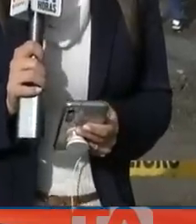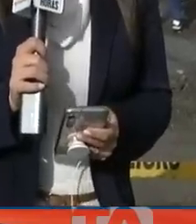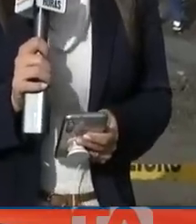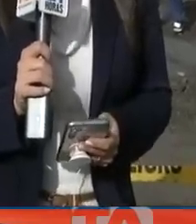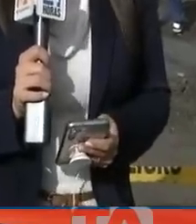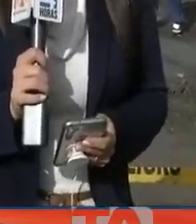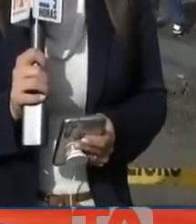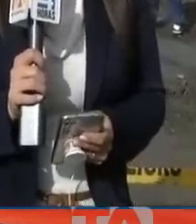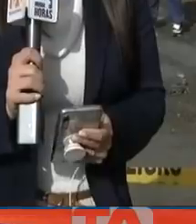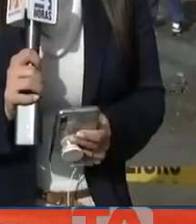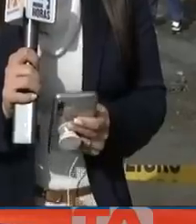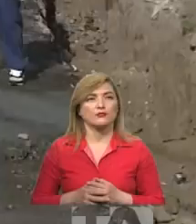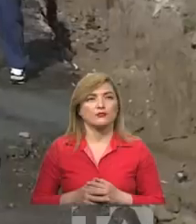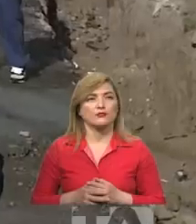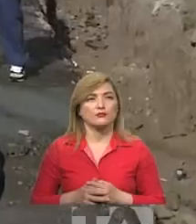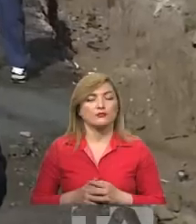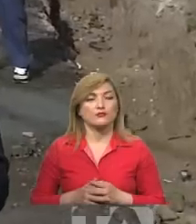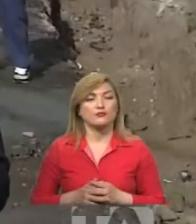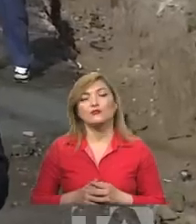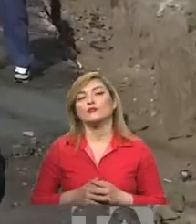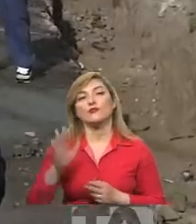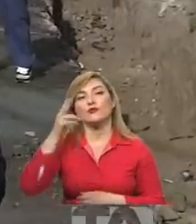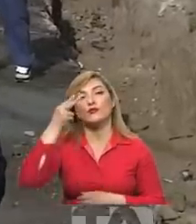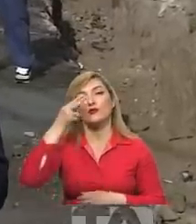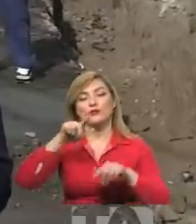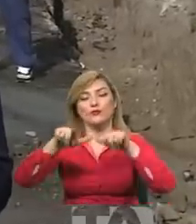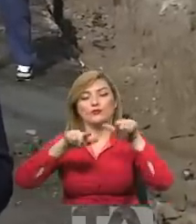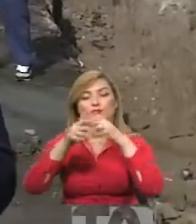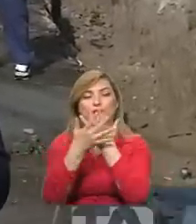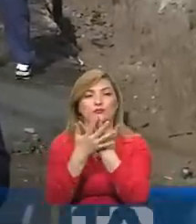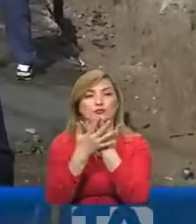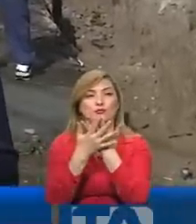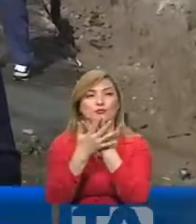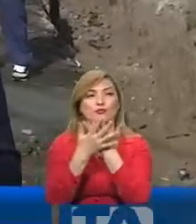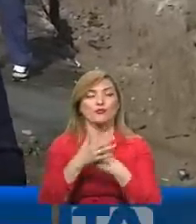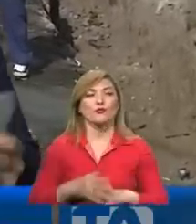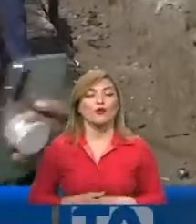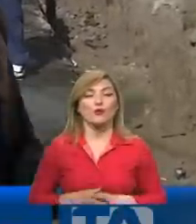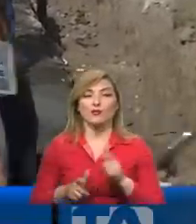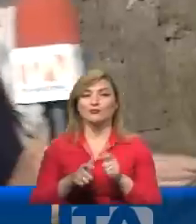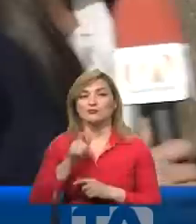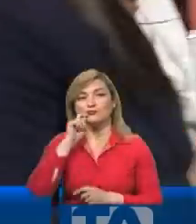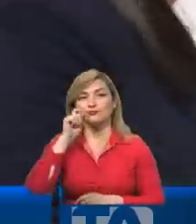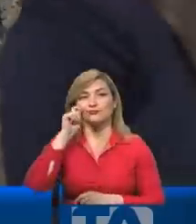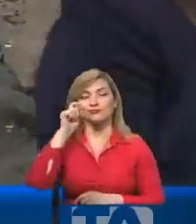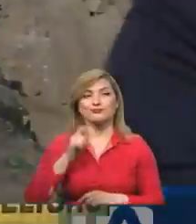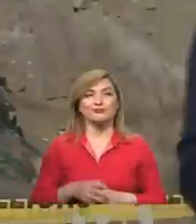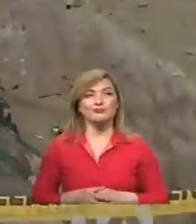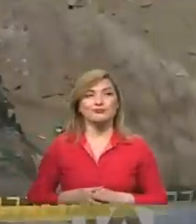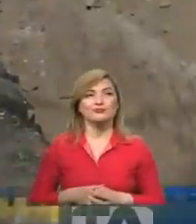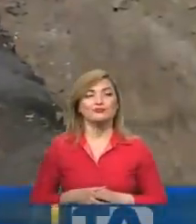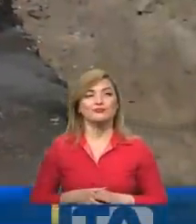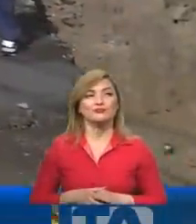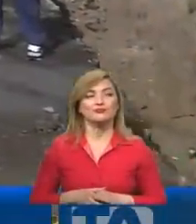Hola Helen, amigos televidentes, muy buenos días. Así es, nosotros estamos en el sector de Carcelén porque el clamor de los vecinos es